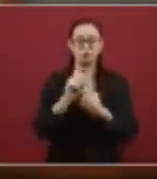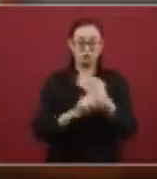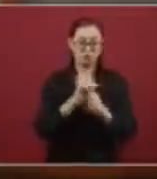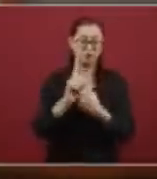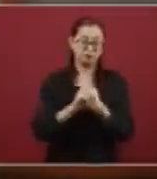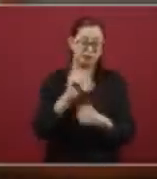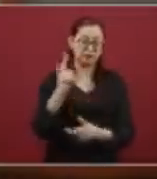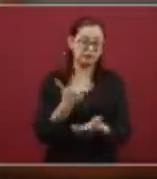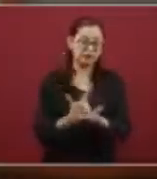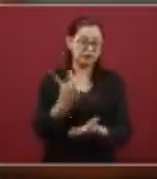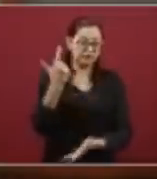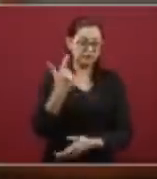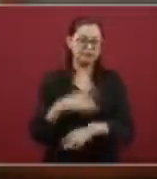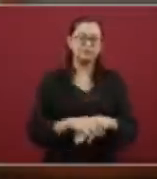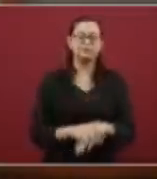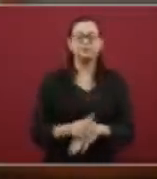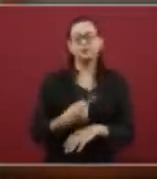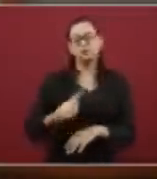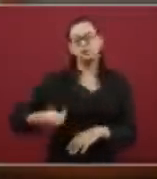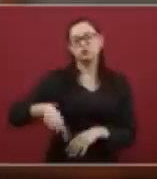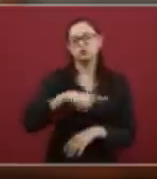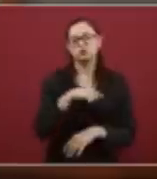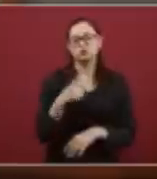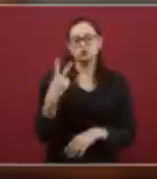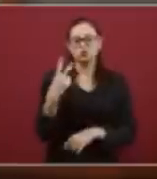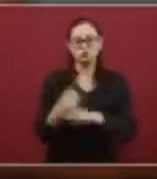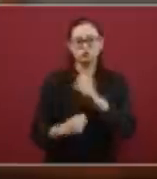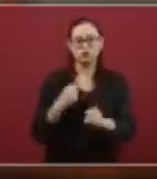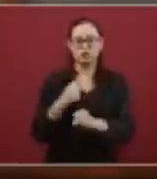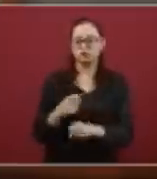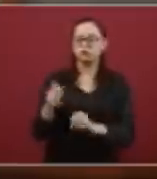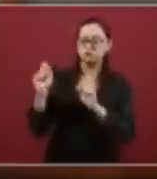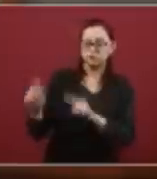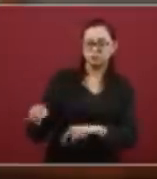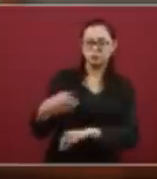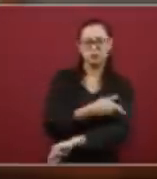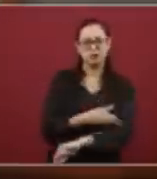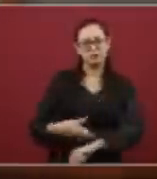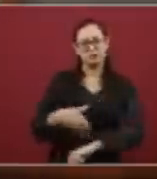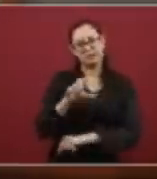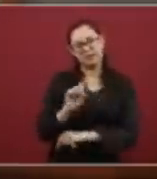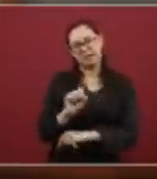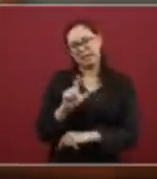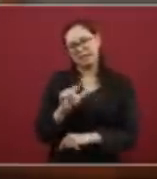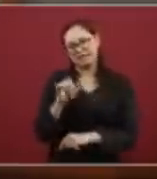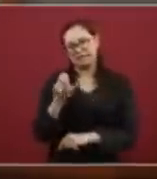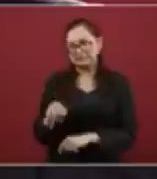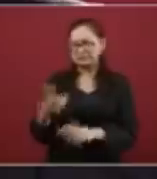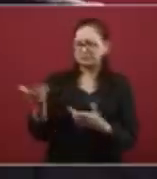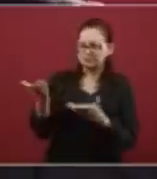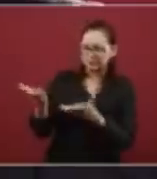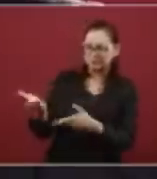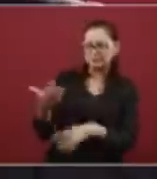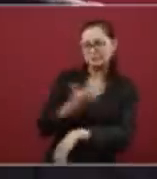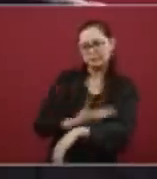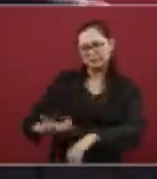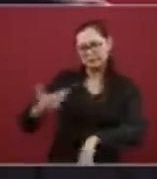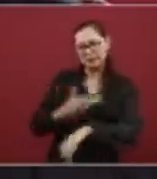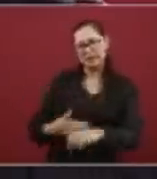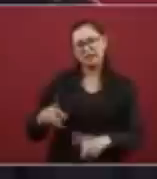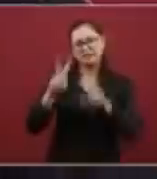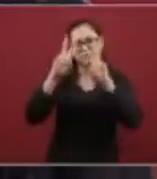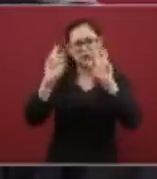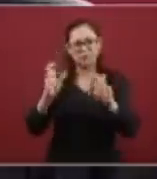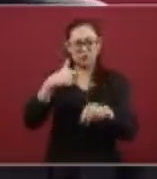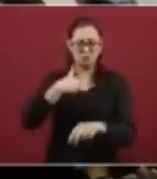hace 2 años platicamos con la familia Slim para hacer un foro sobre donación de órganos. Lo que pasa